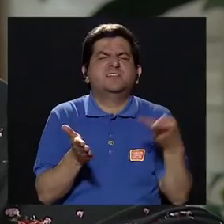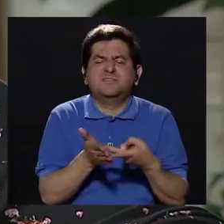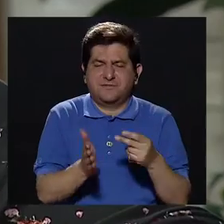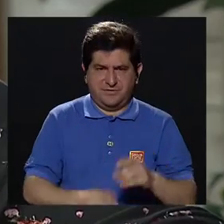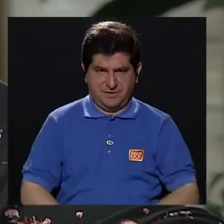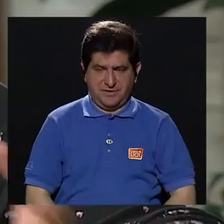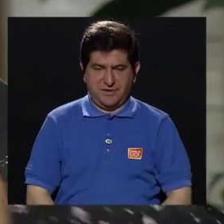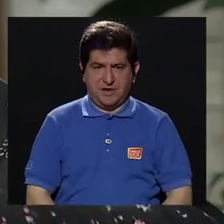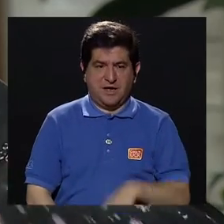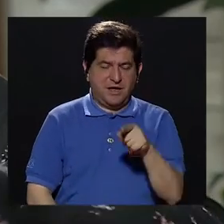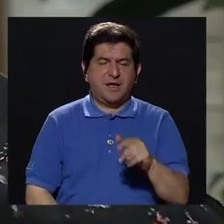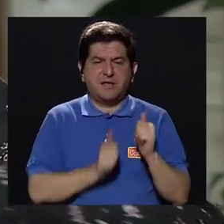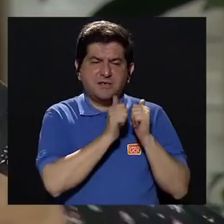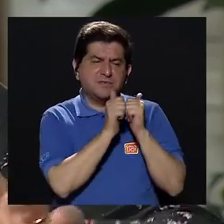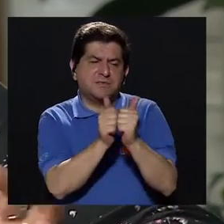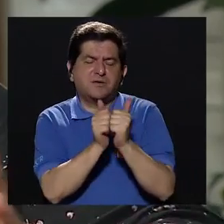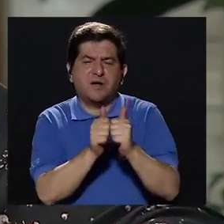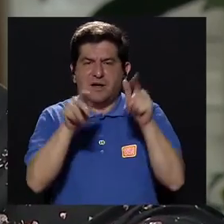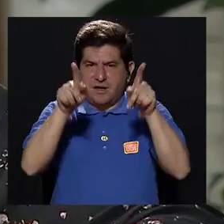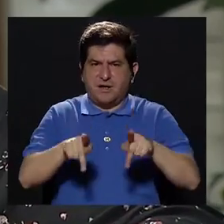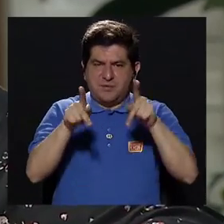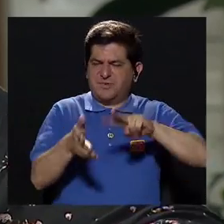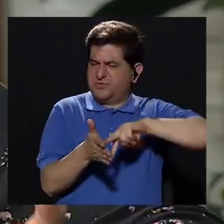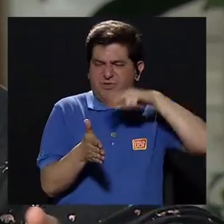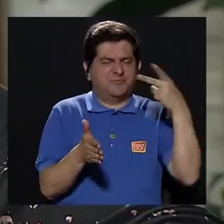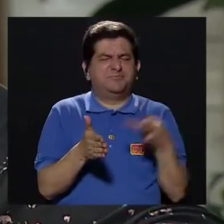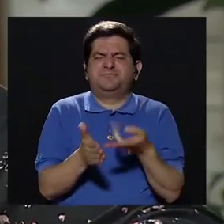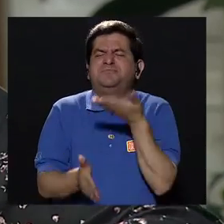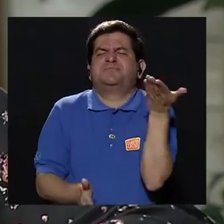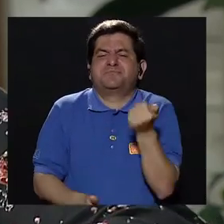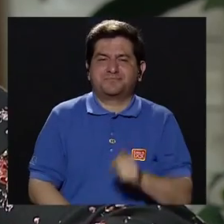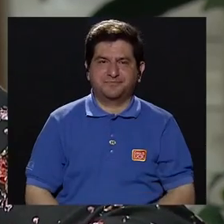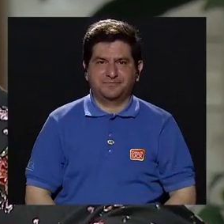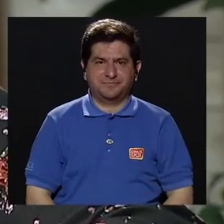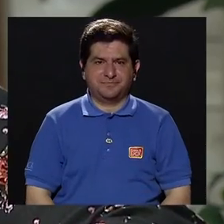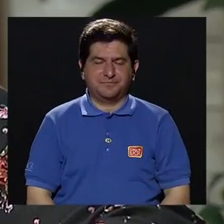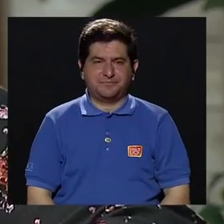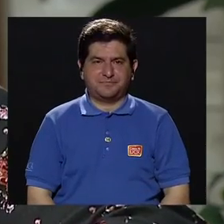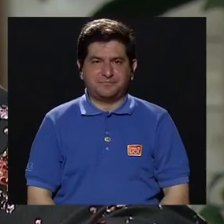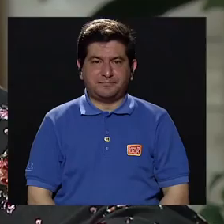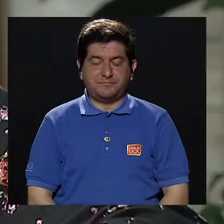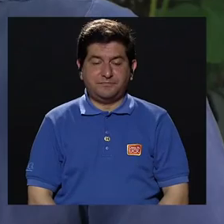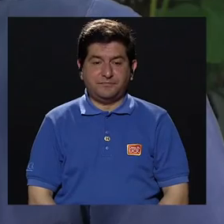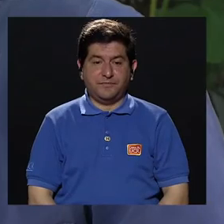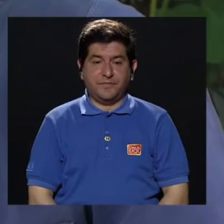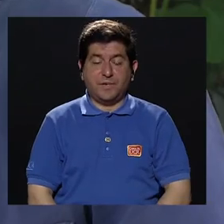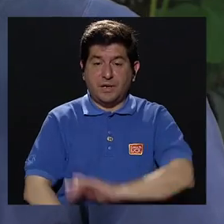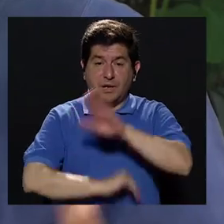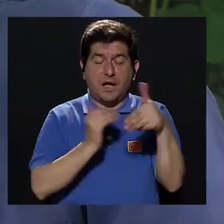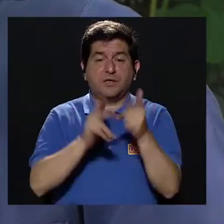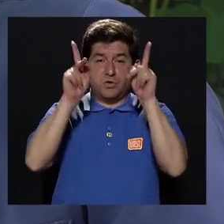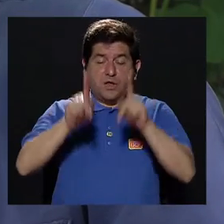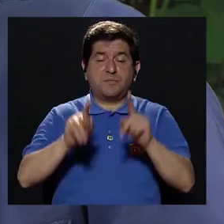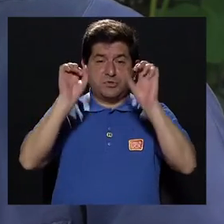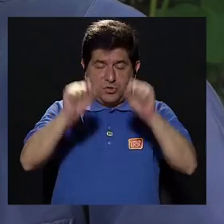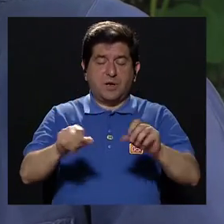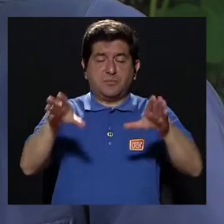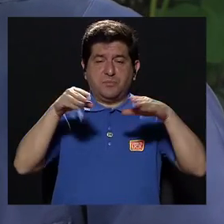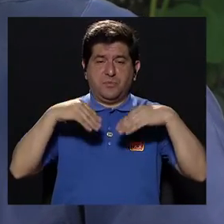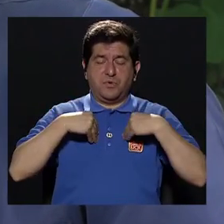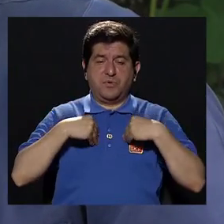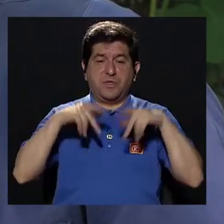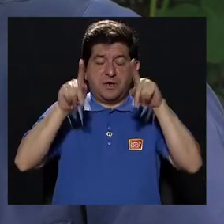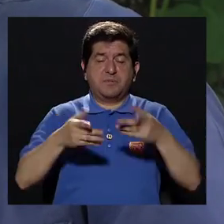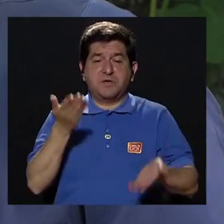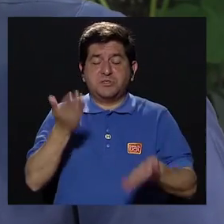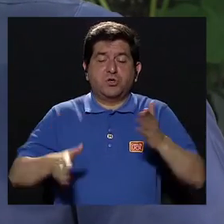significa rehabilitación cardíaca o ese acompañamiento que se le da al paciente? ¿En qué consiste? Es adaptable para cualquier ser humano. Puede ser